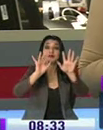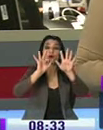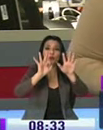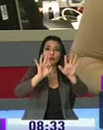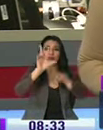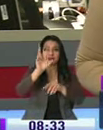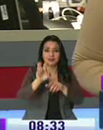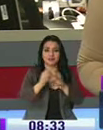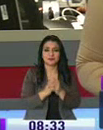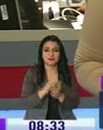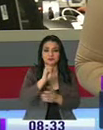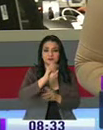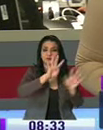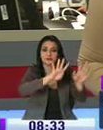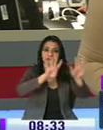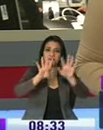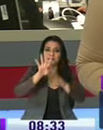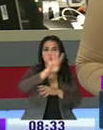099-4437-830, el